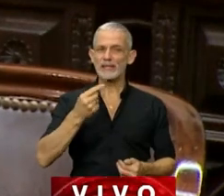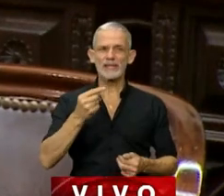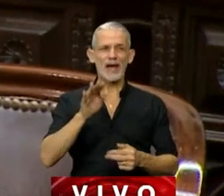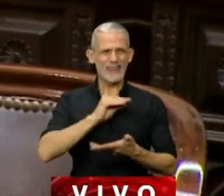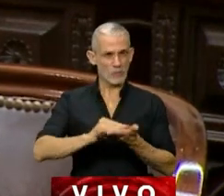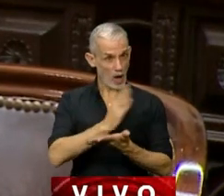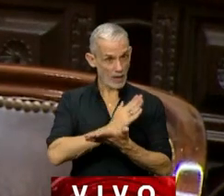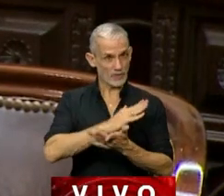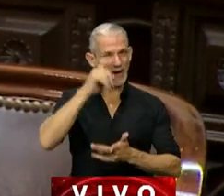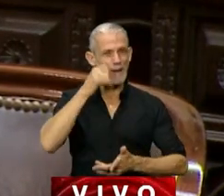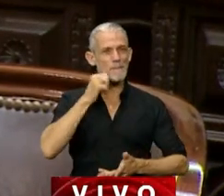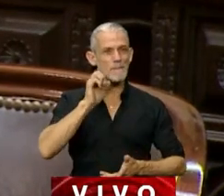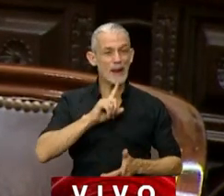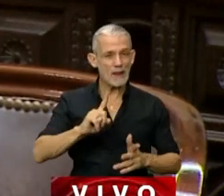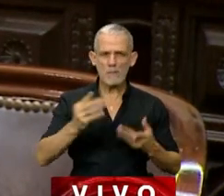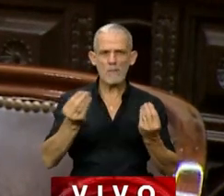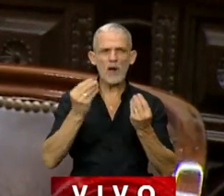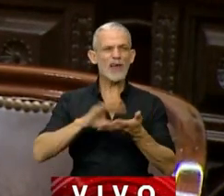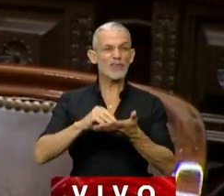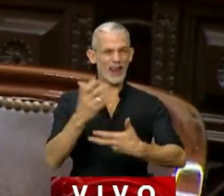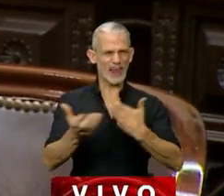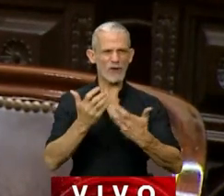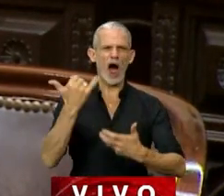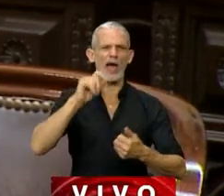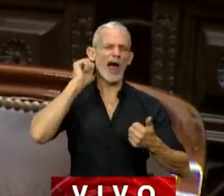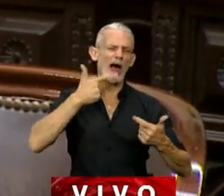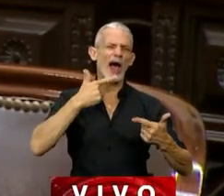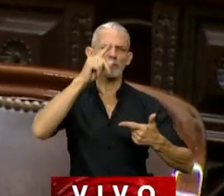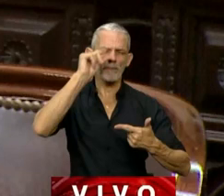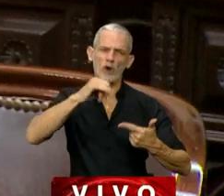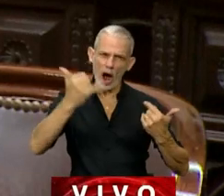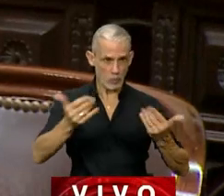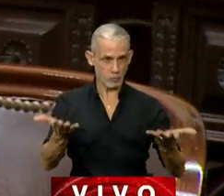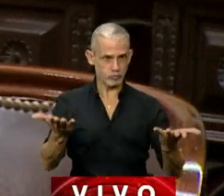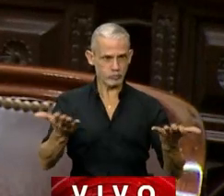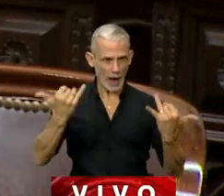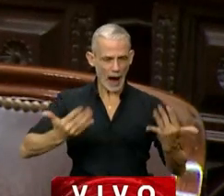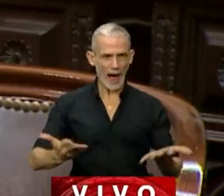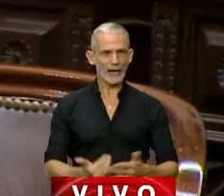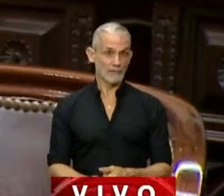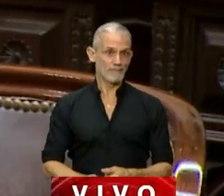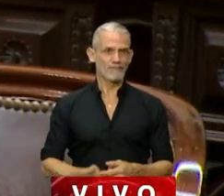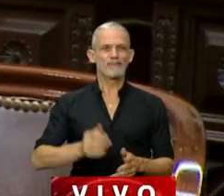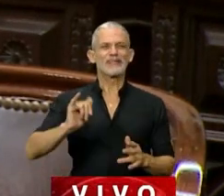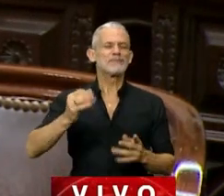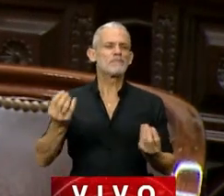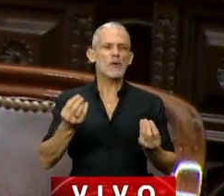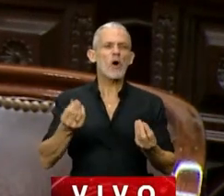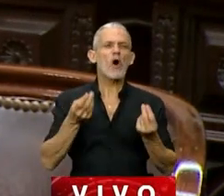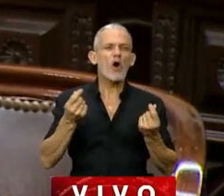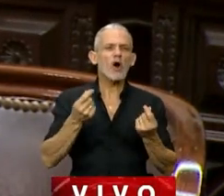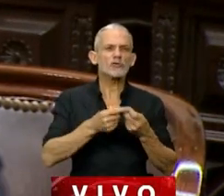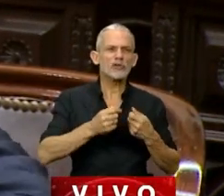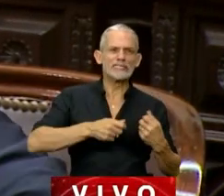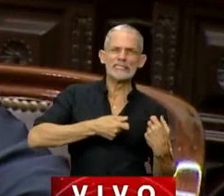diputado preopinante que Tierra del Fuego tiene gas y petróleo, por supuesto, pero también tenemos que saber que el costo